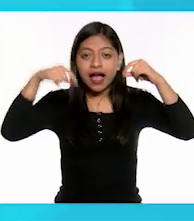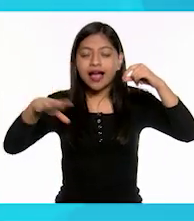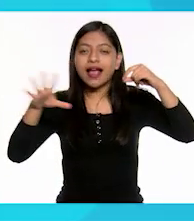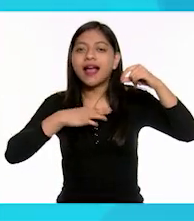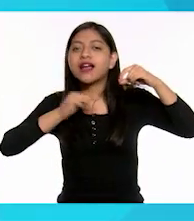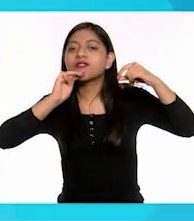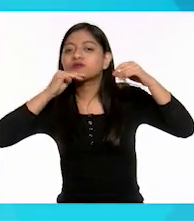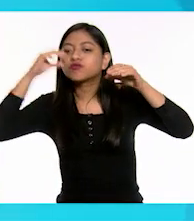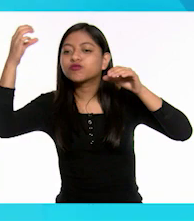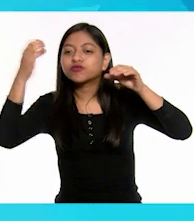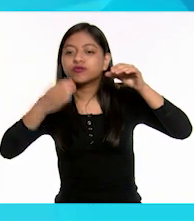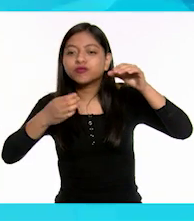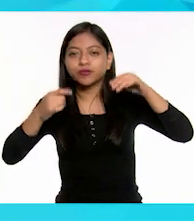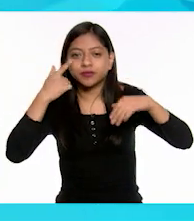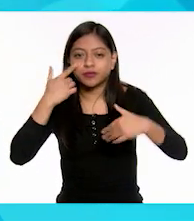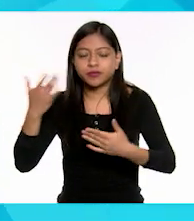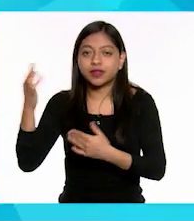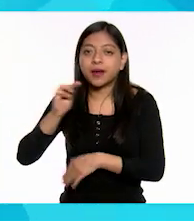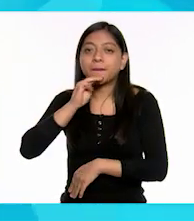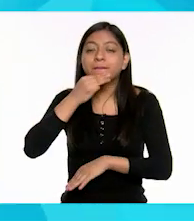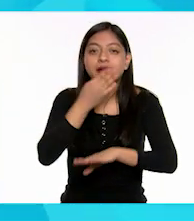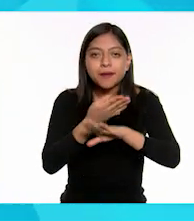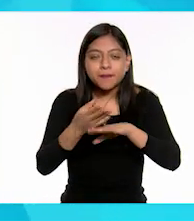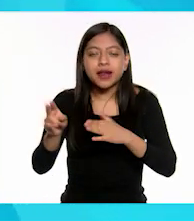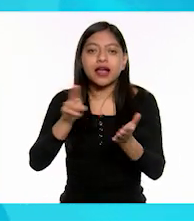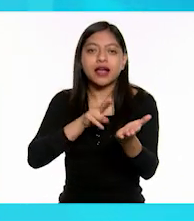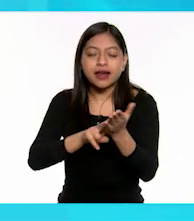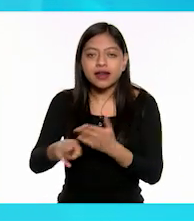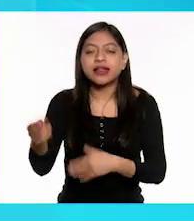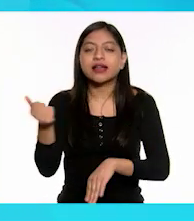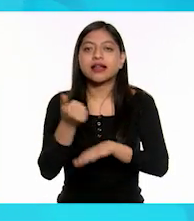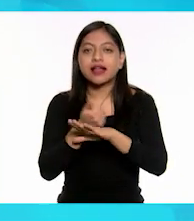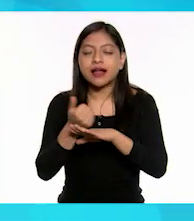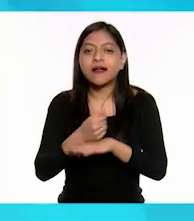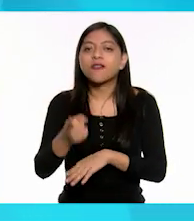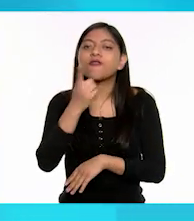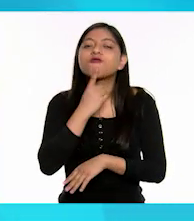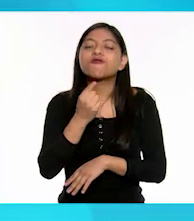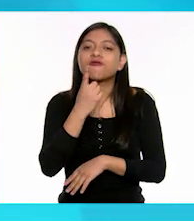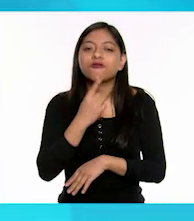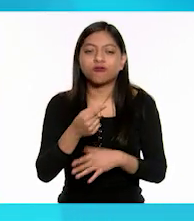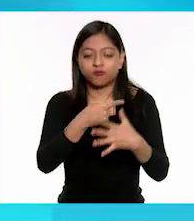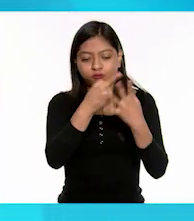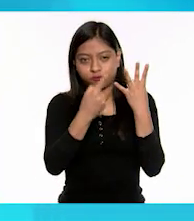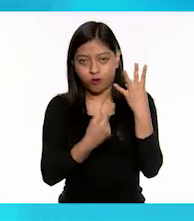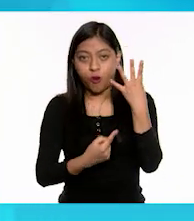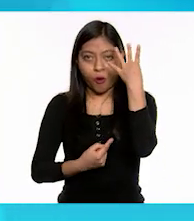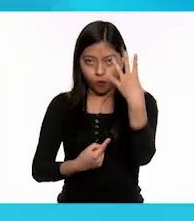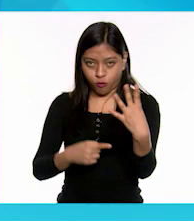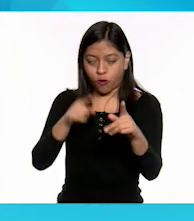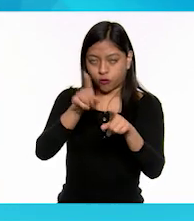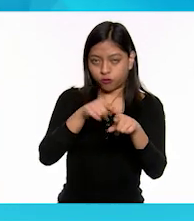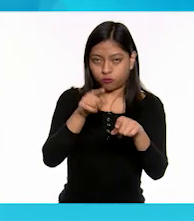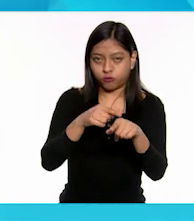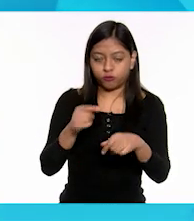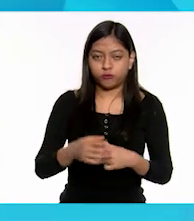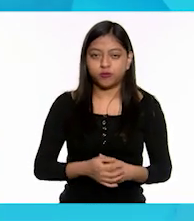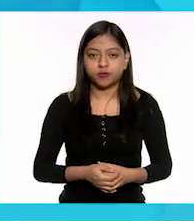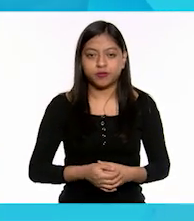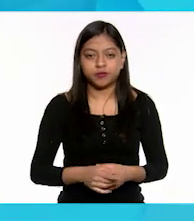el maíz blanco negro amarillo rojo que no son los cuatro colores